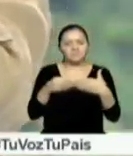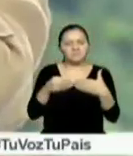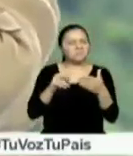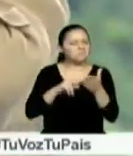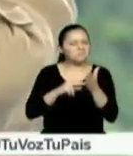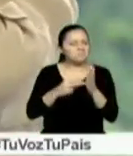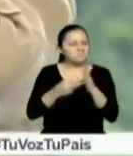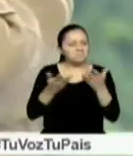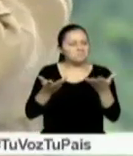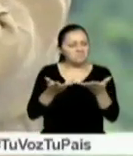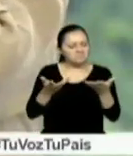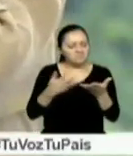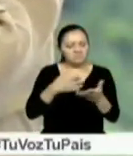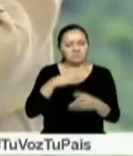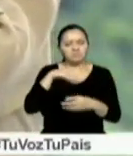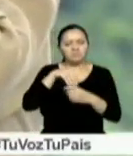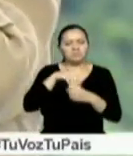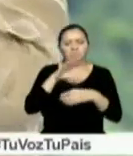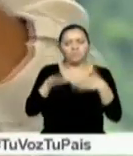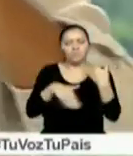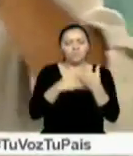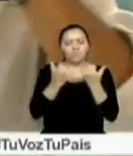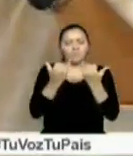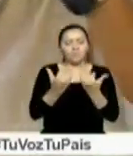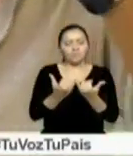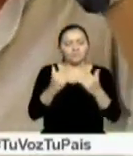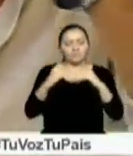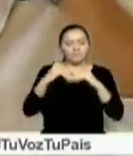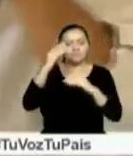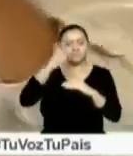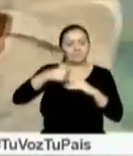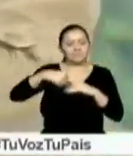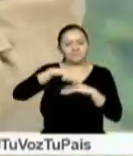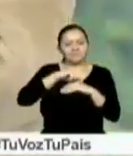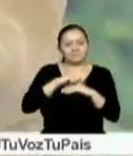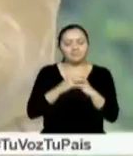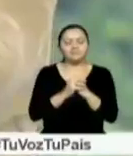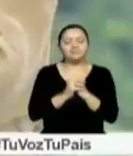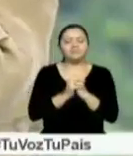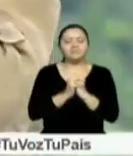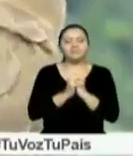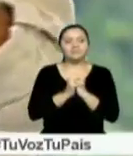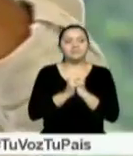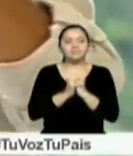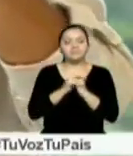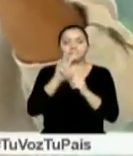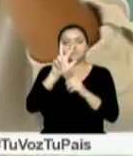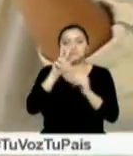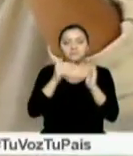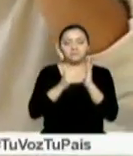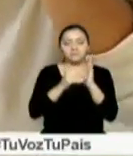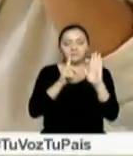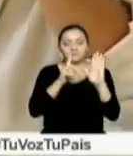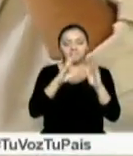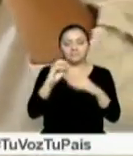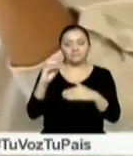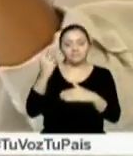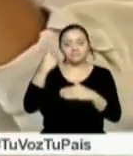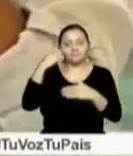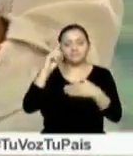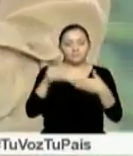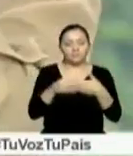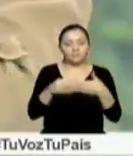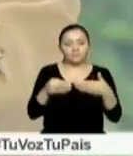de esas cantidades tan grandes uno ni se las imagina 3,600 millones de dólares